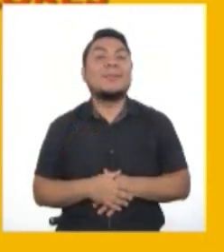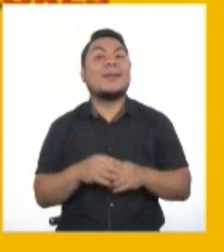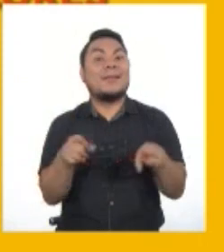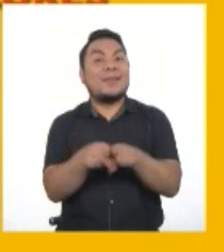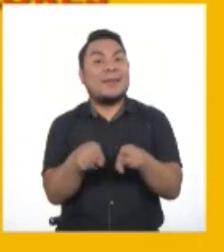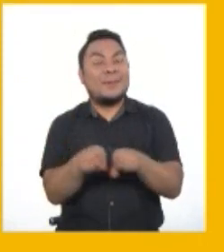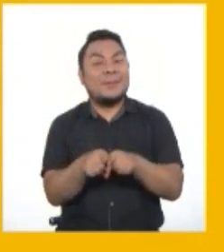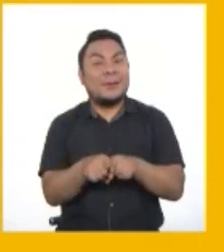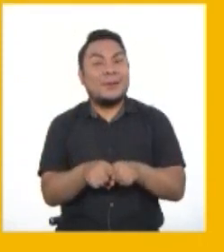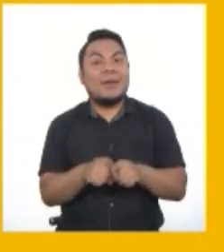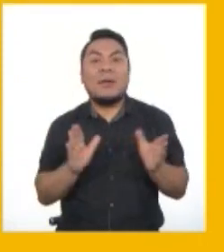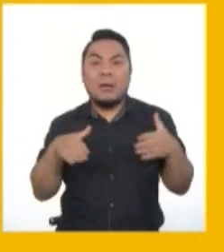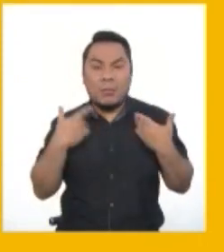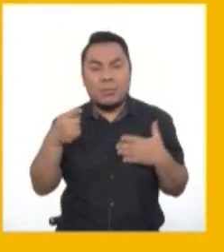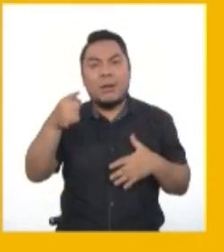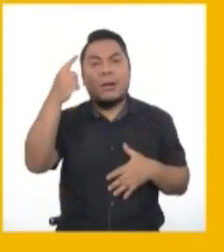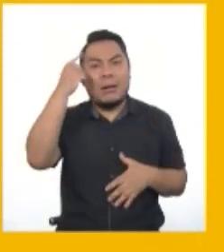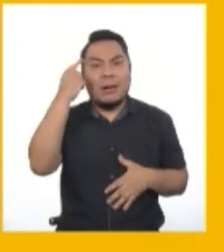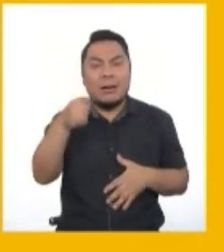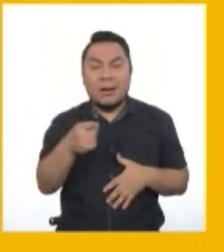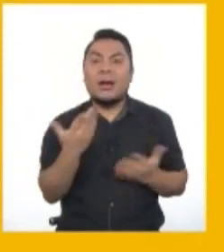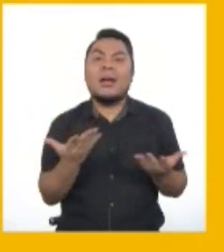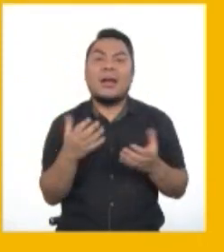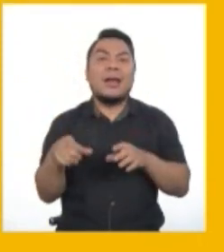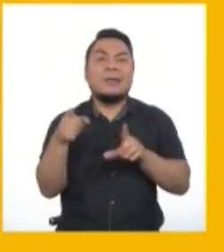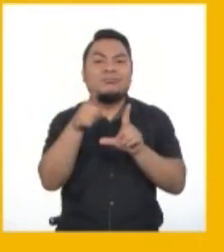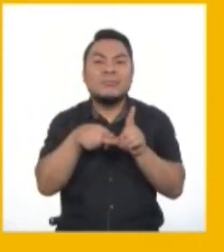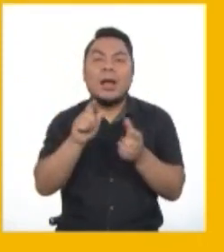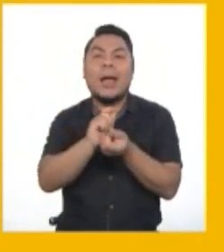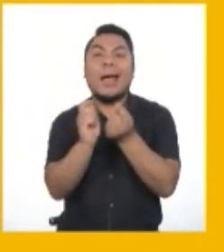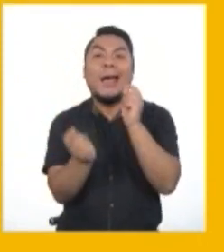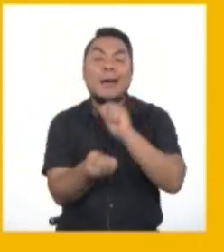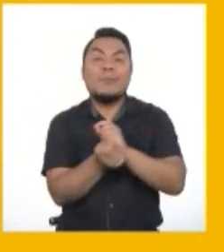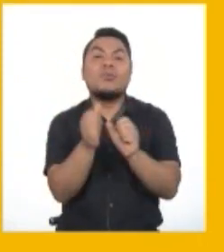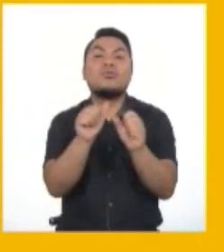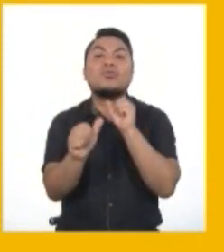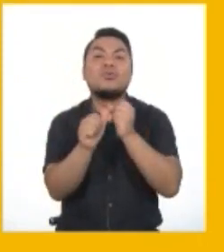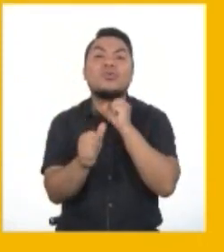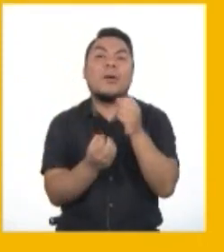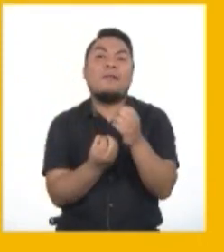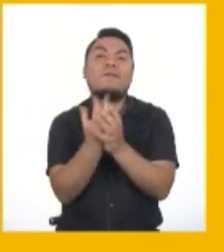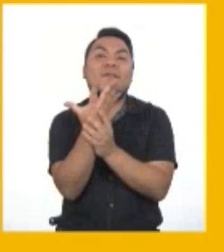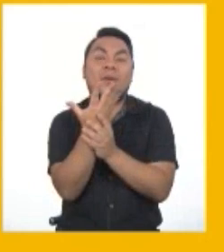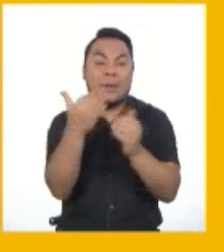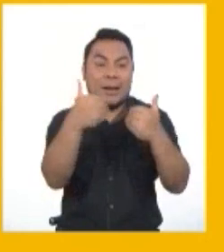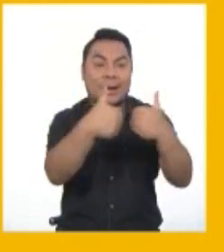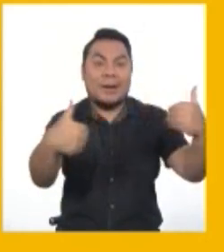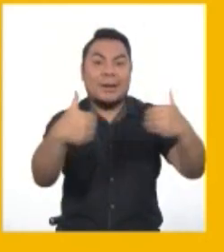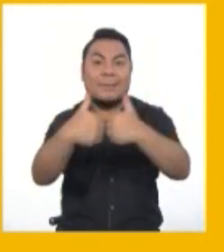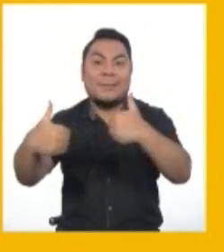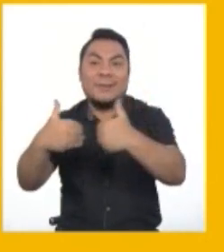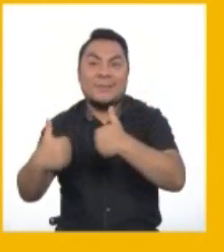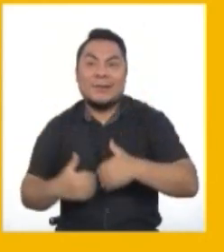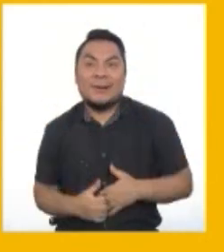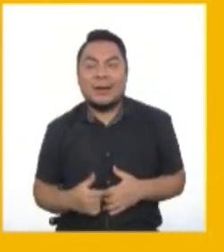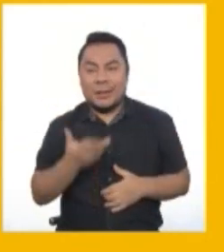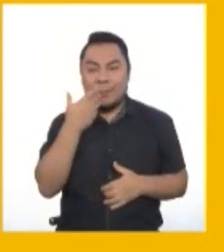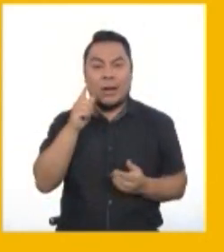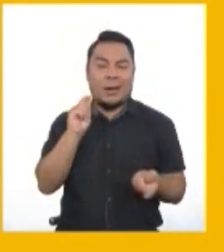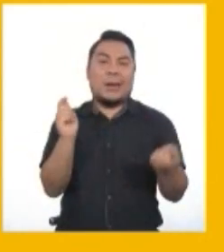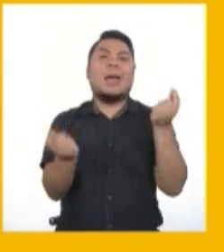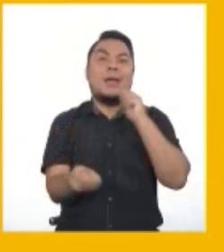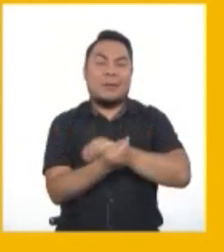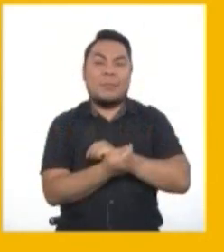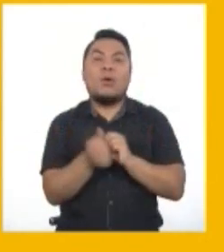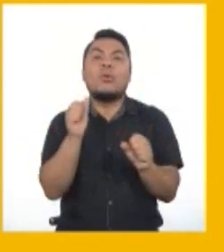También pueden reforzar la actividad cambiando el número de flores que dividirán y cambiando